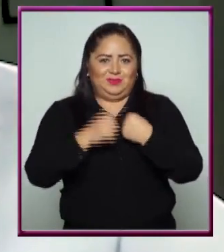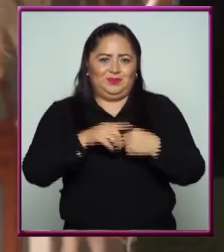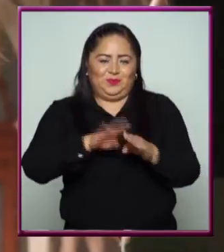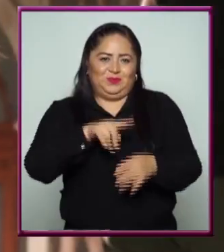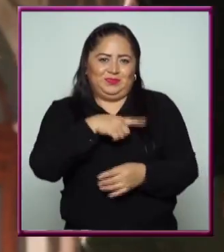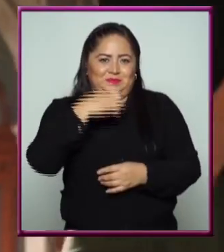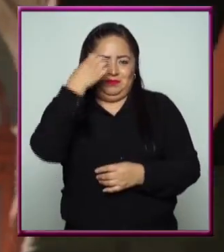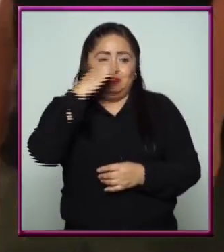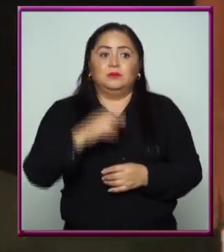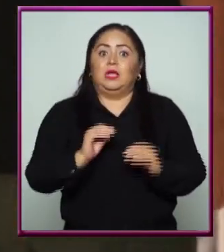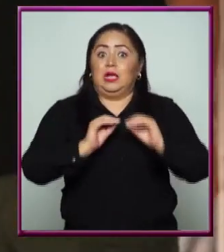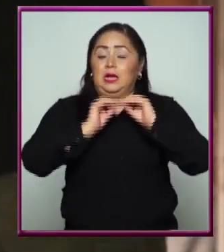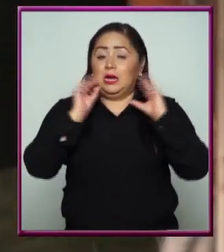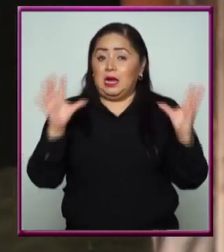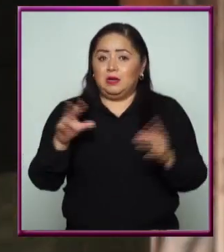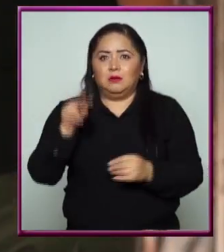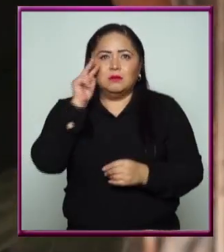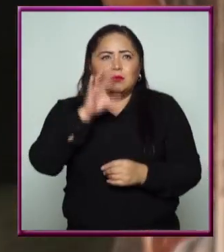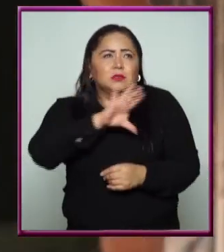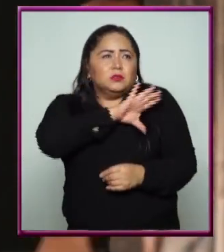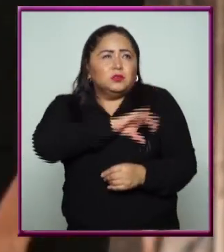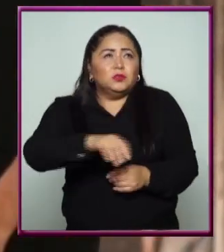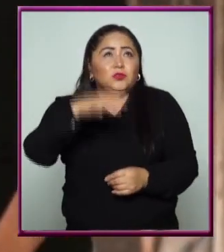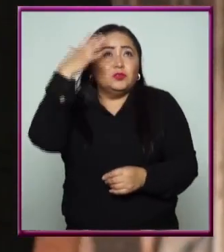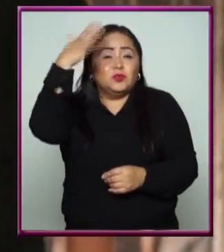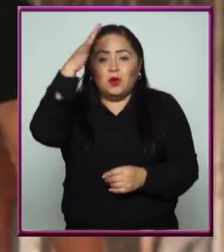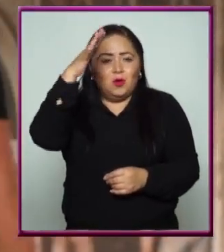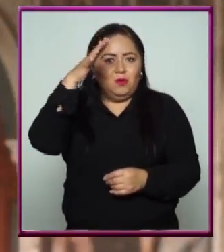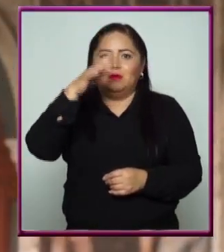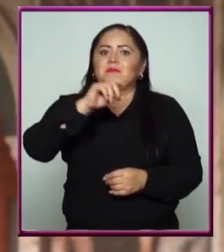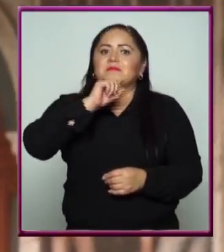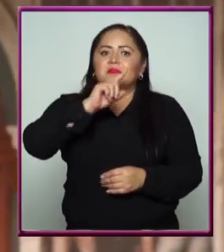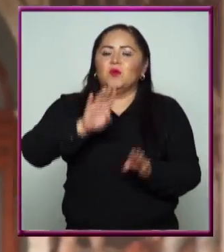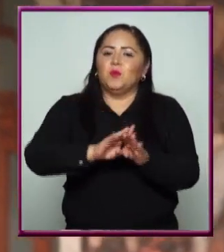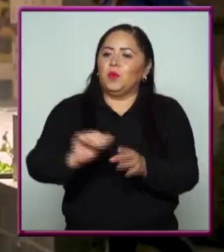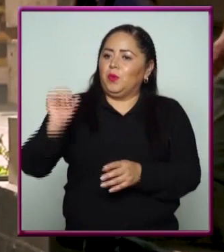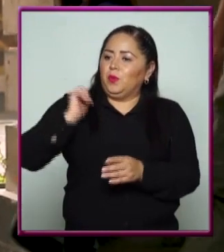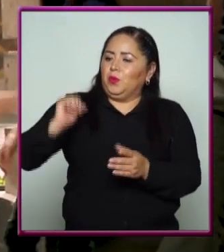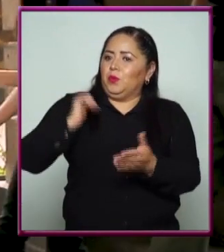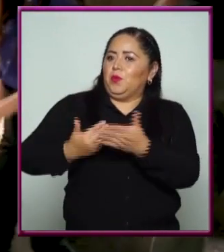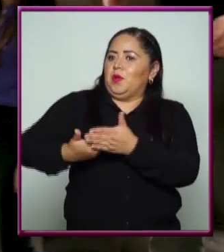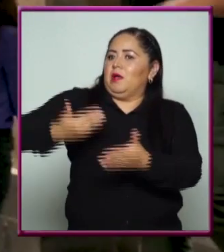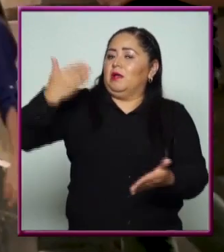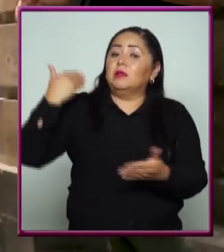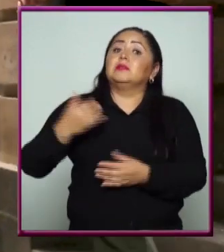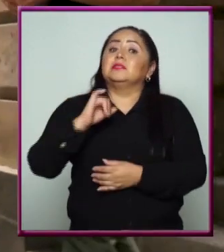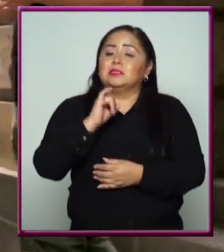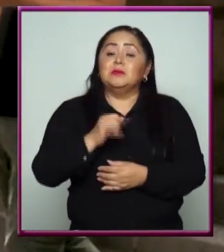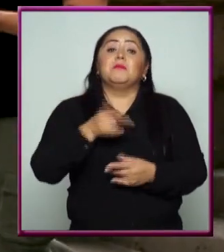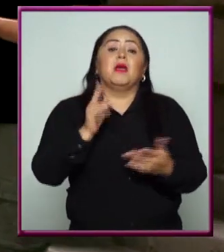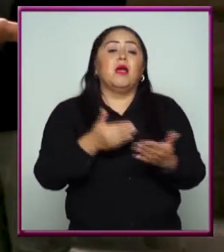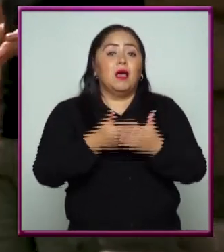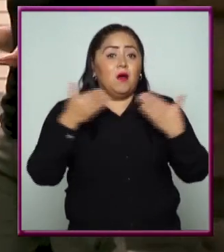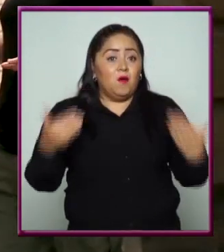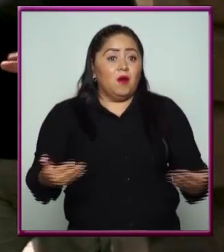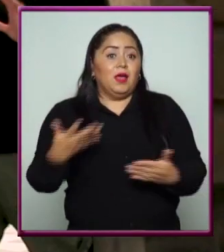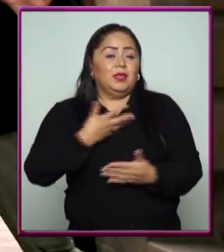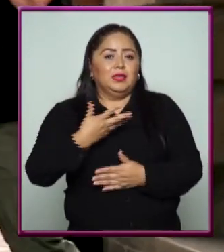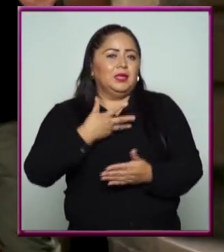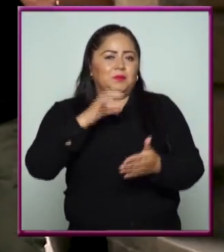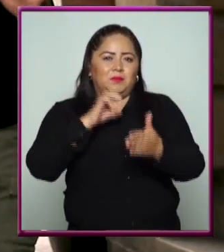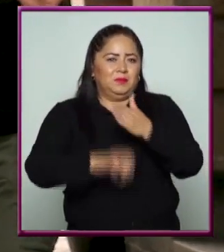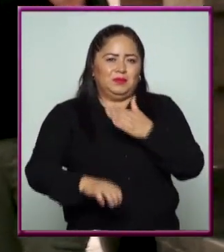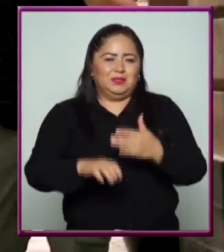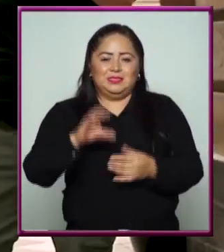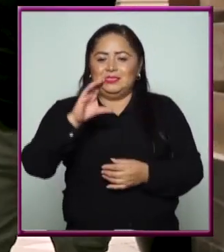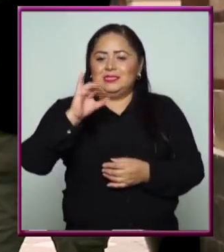ustedes. Claramente nuestra fascinación por el Sol se mantiene desde la antigüedad. Sí, pero ahora tenemos unos aparatos como de